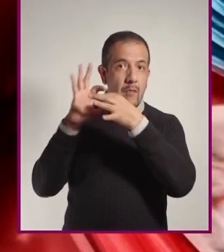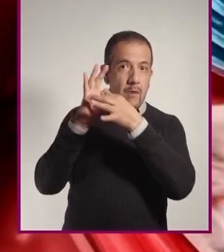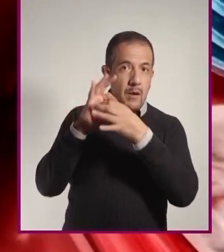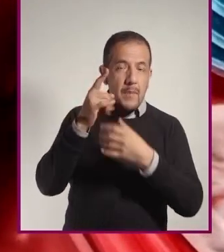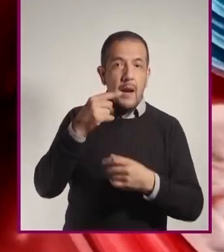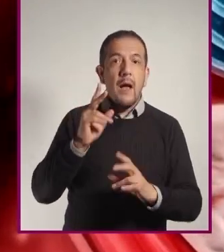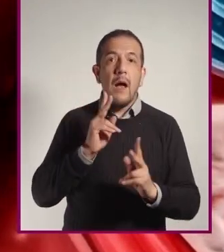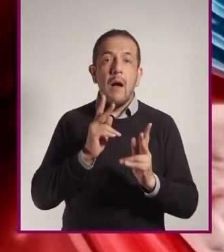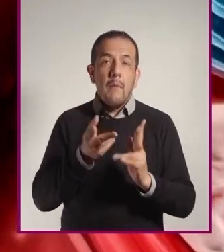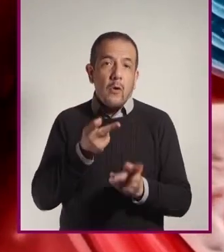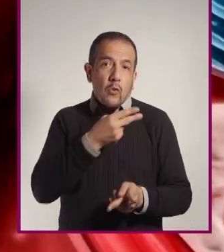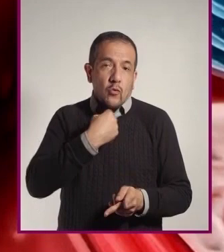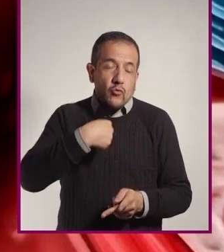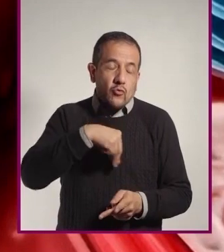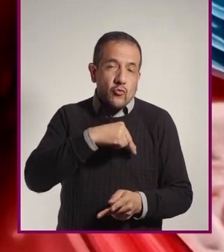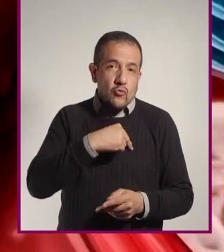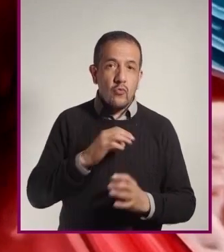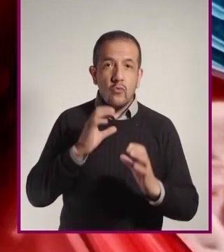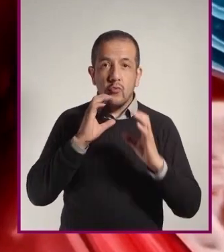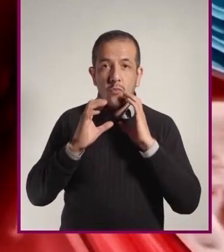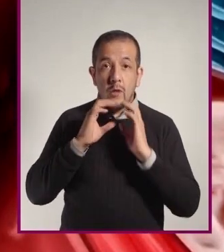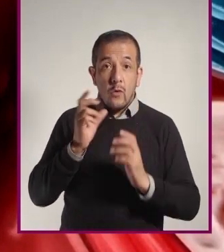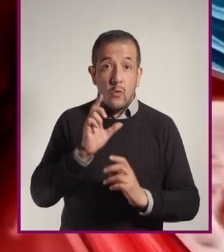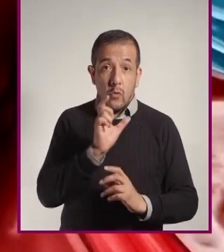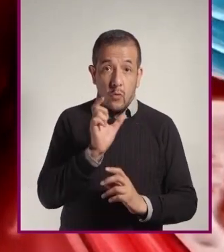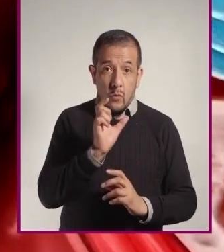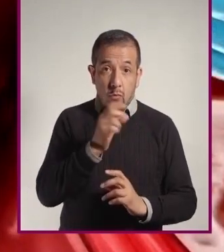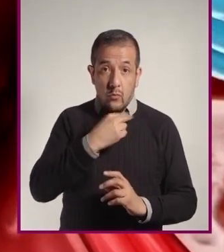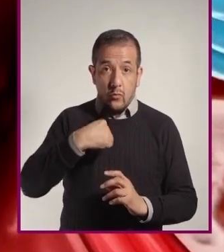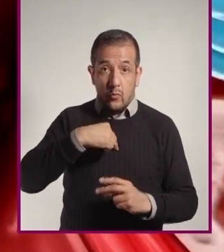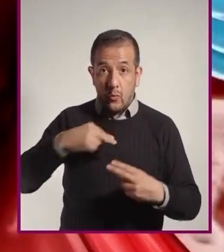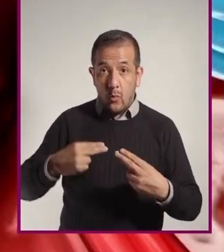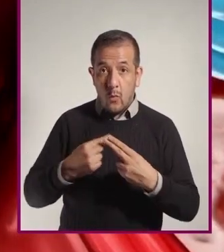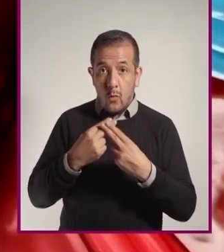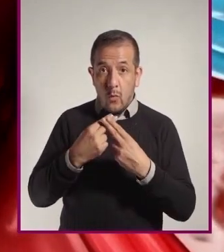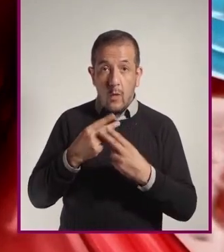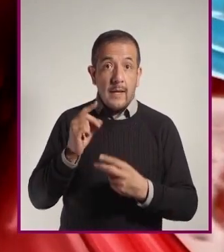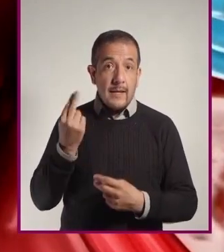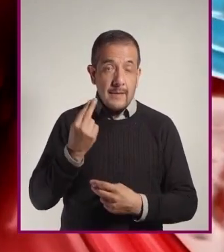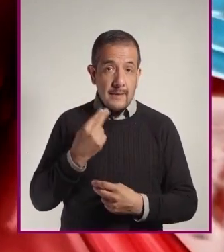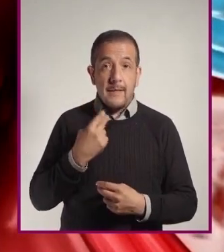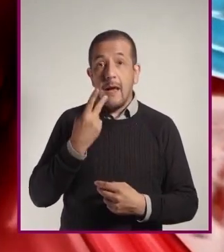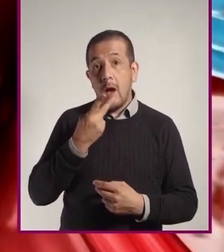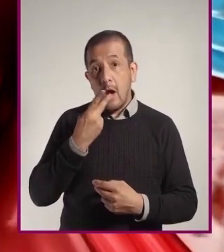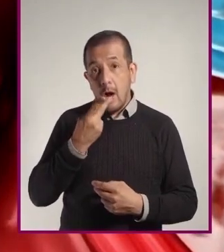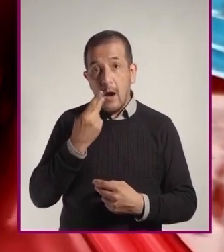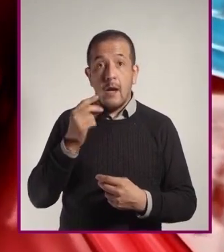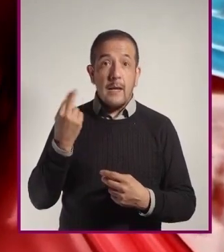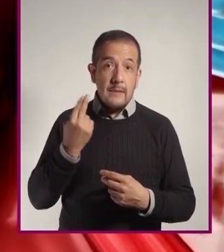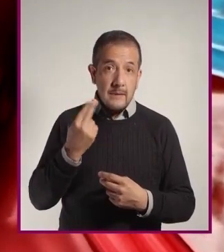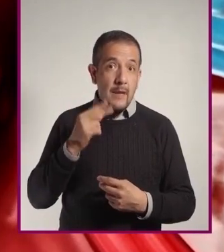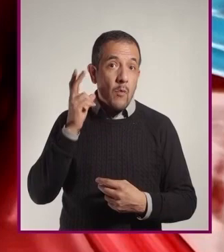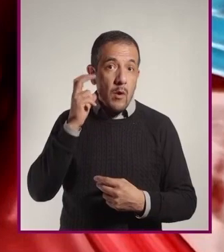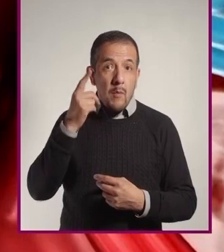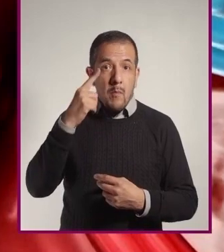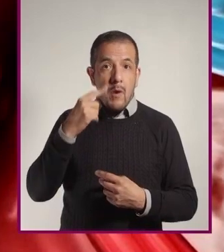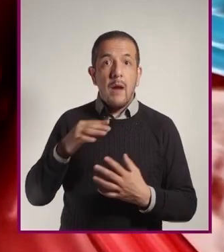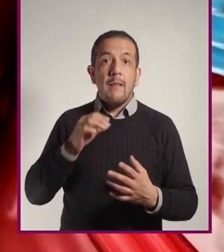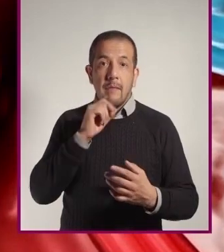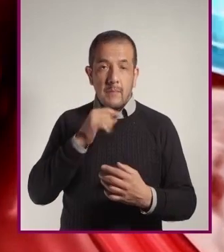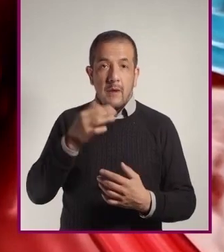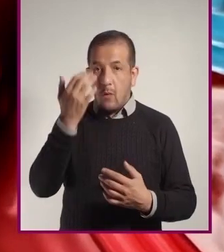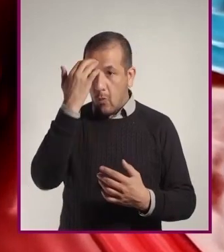comunicación. Cuando nacemos, necesitamos oír para desarrollar las capacidades de escuchar, hablar e incluso otras como orientarnos en el